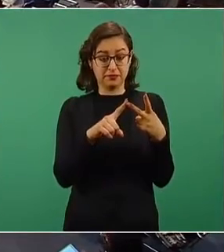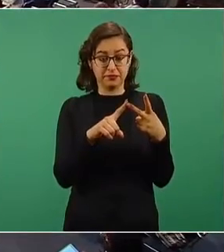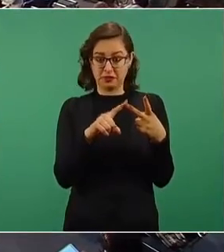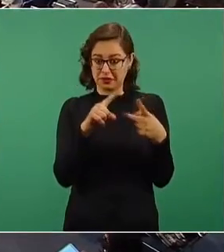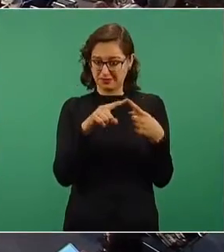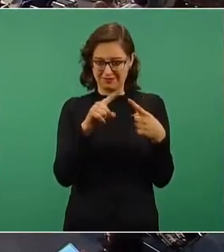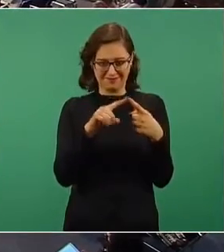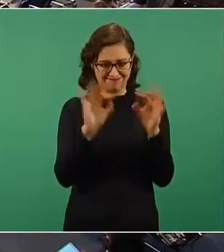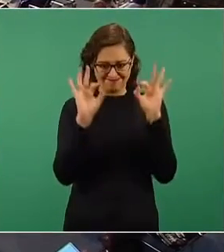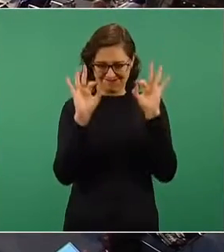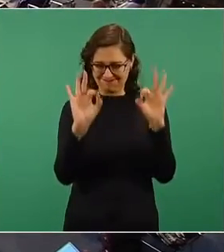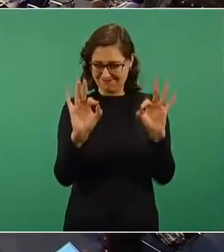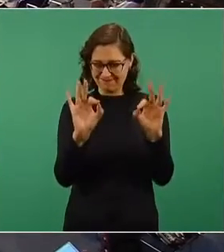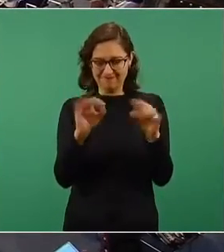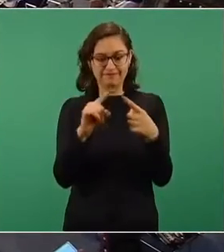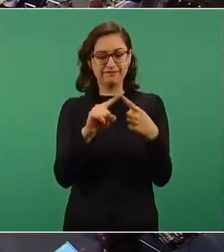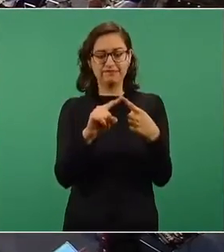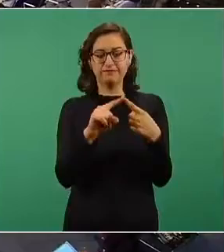ejemplar,